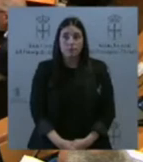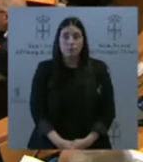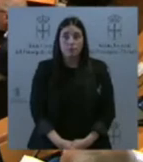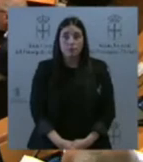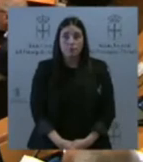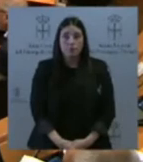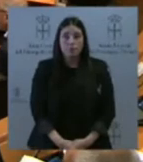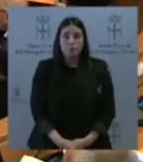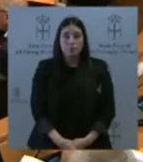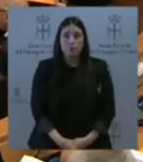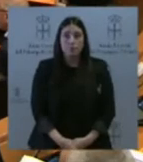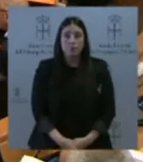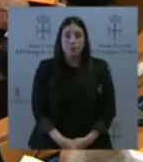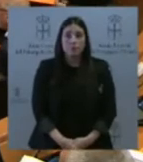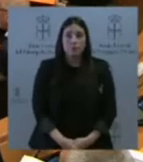Es que no quiero faltar a la verdad